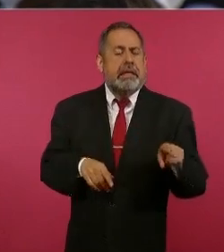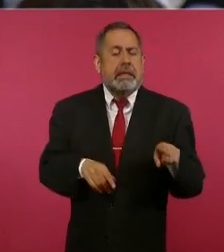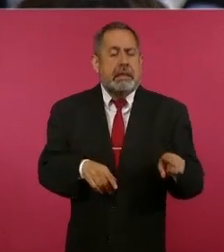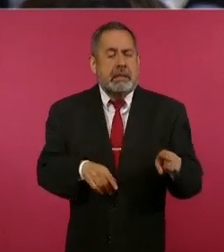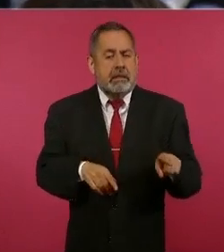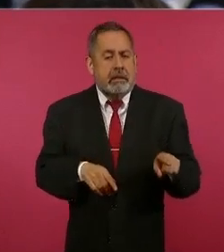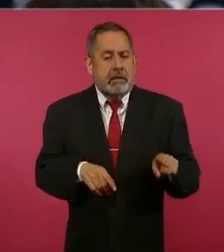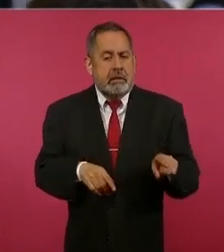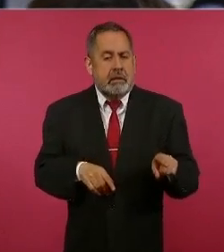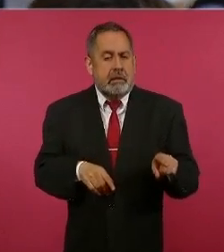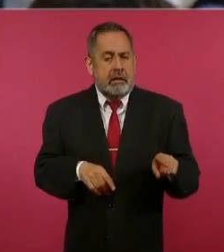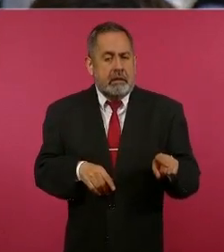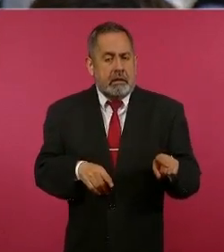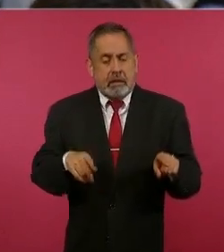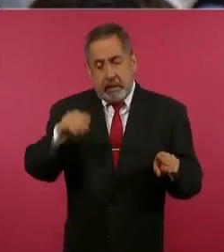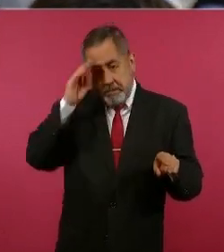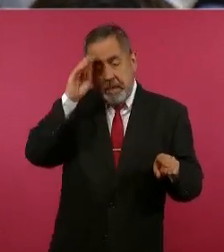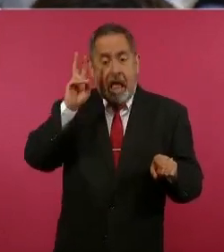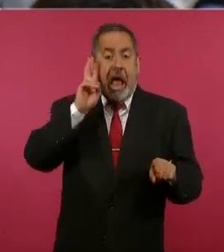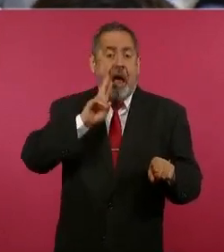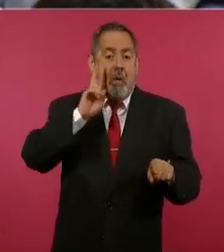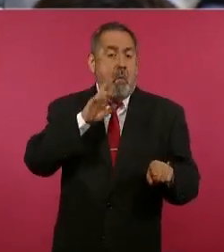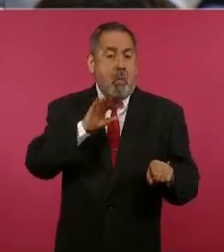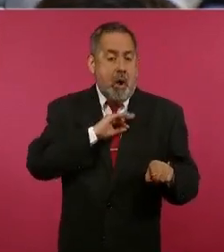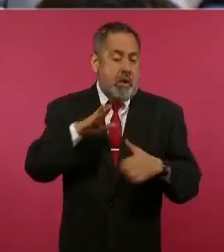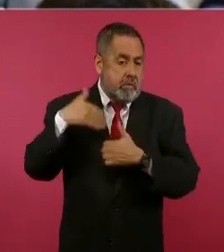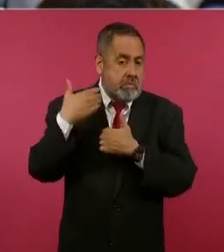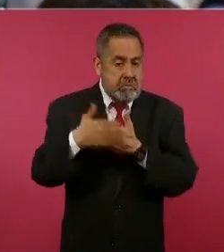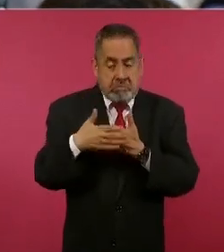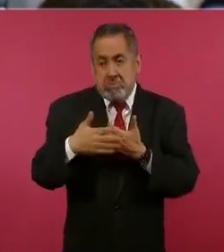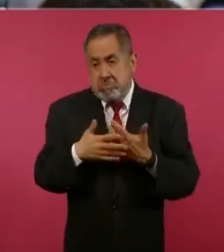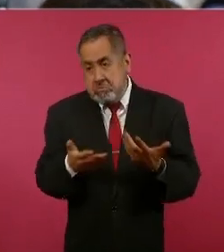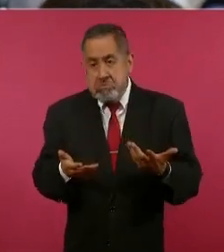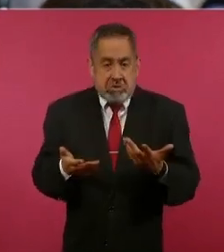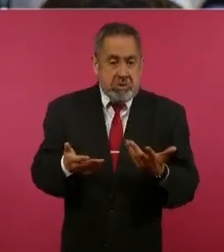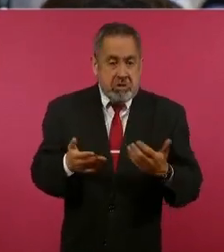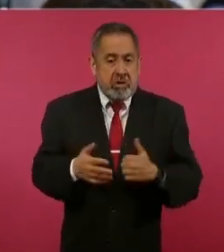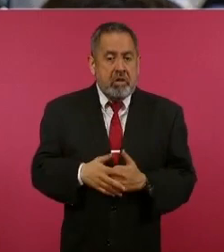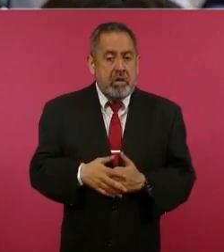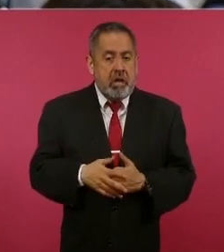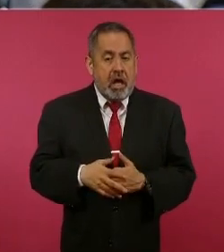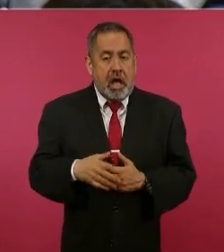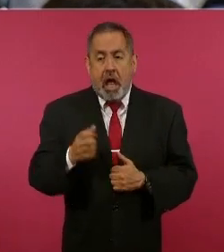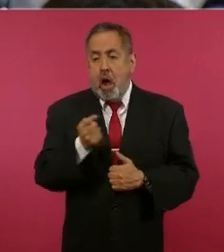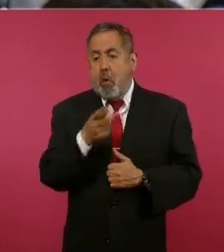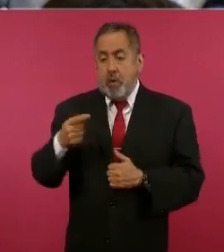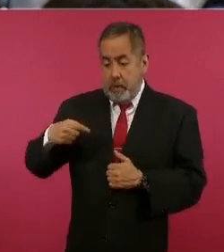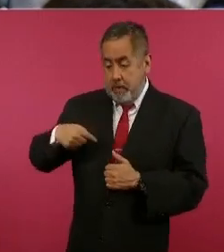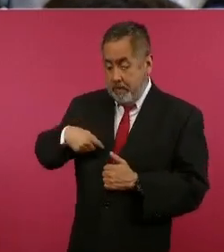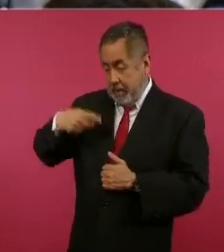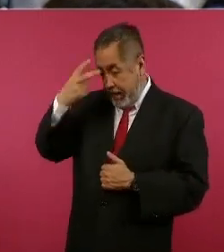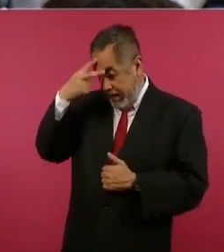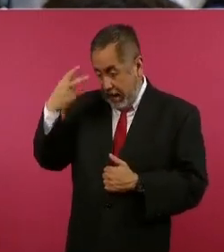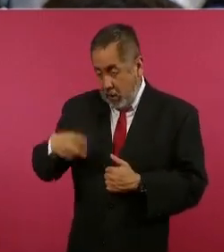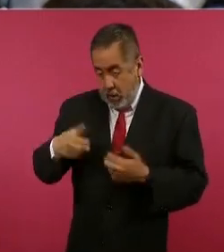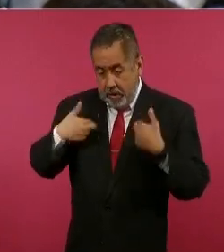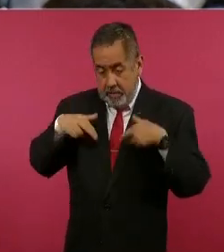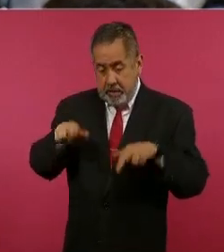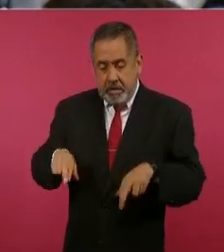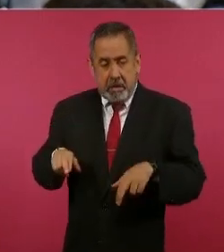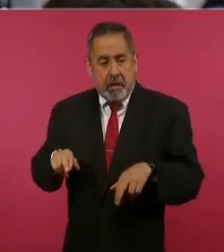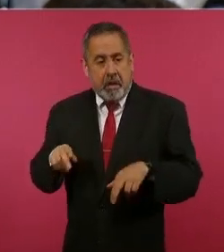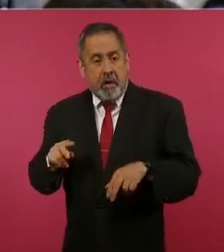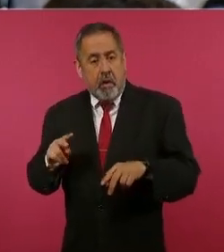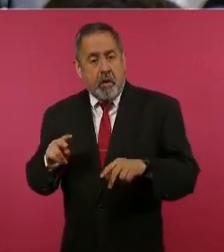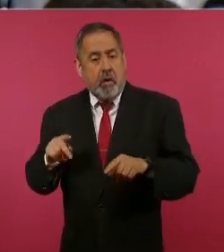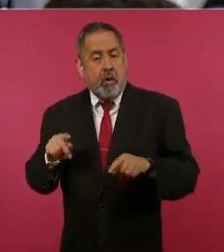está viendo la posibilidad de que algún representante mexicano que se está